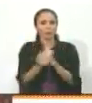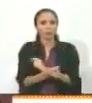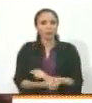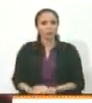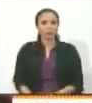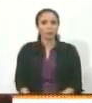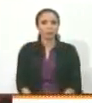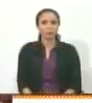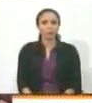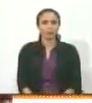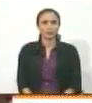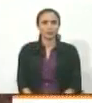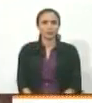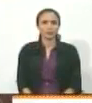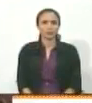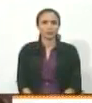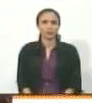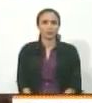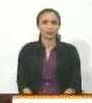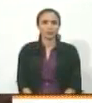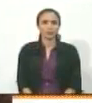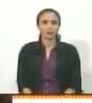Claro, vale.